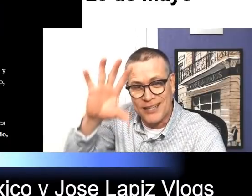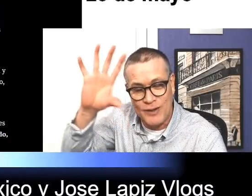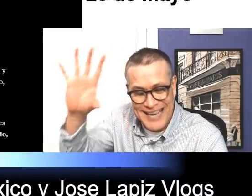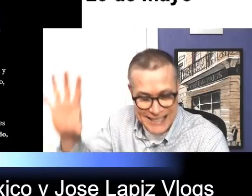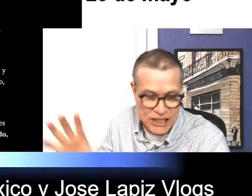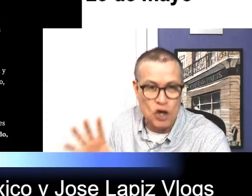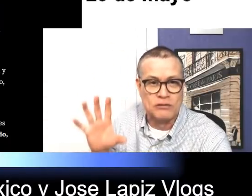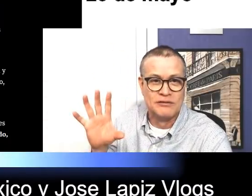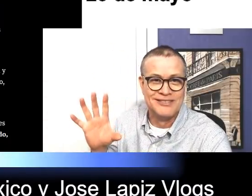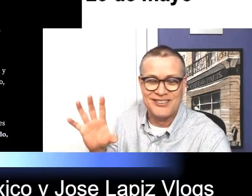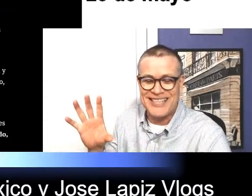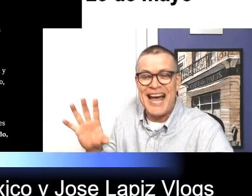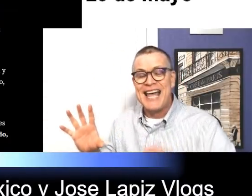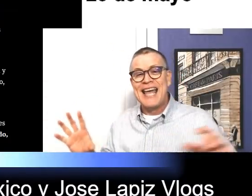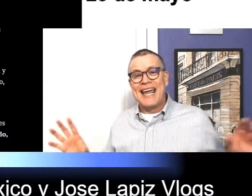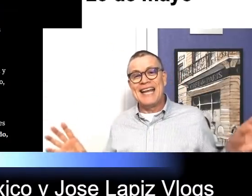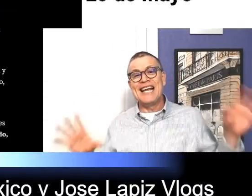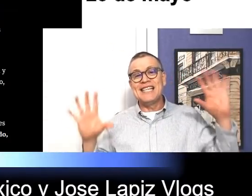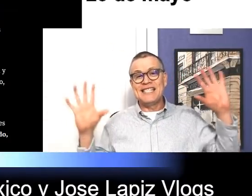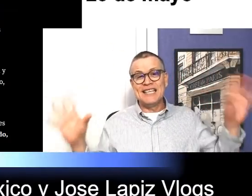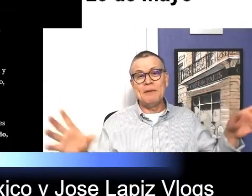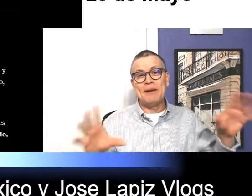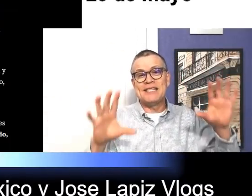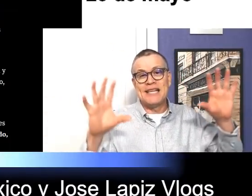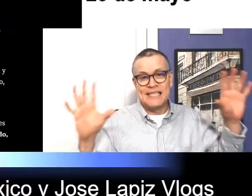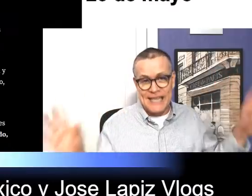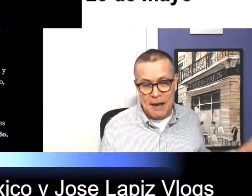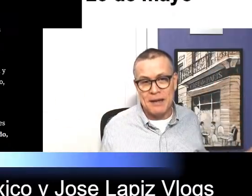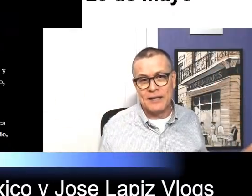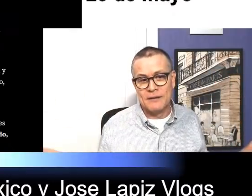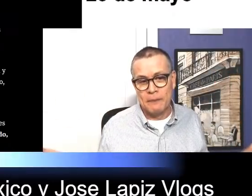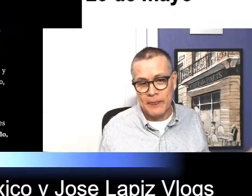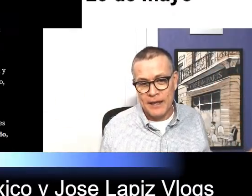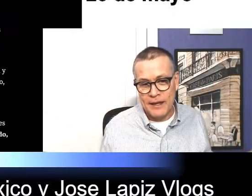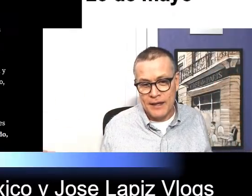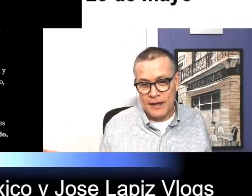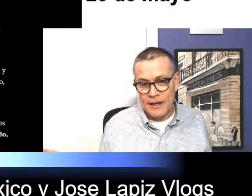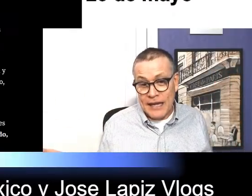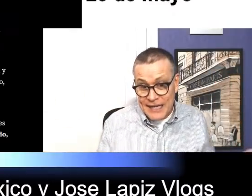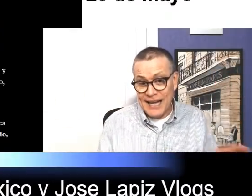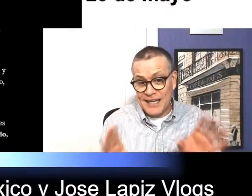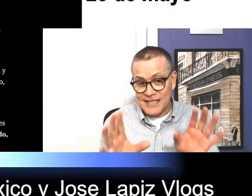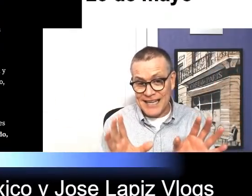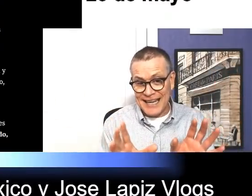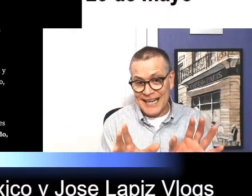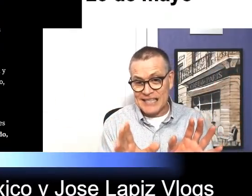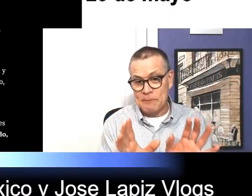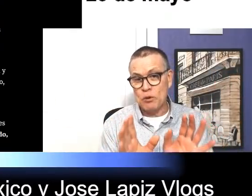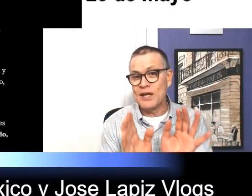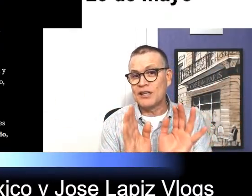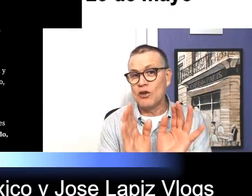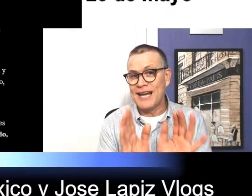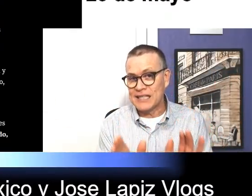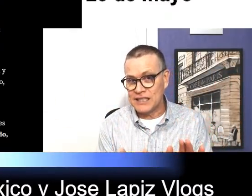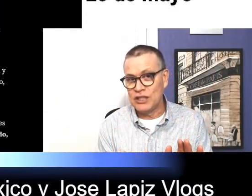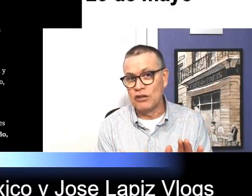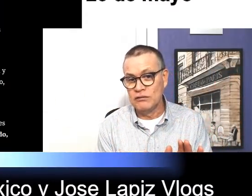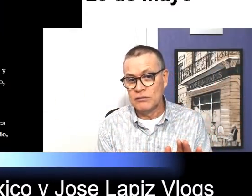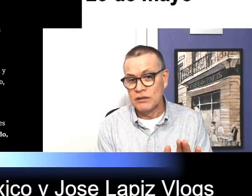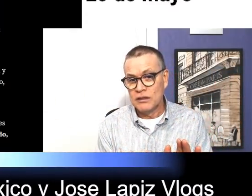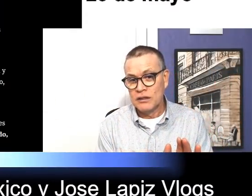su proyecto de nación o sea él ya se siente presidenciable y él dice que en ese proyecto de